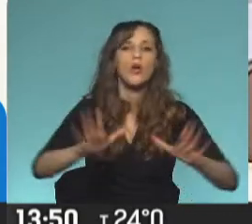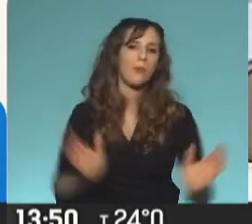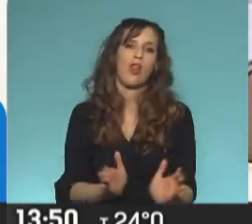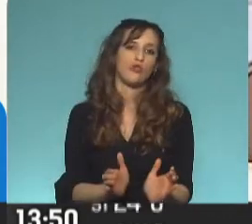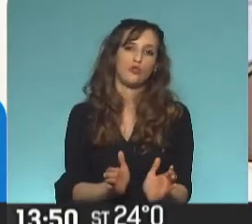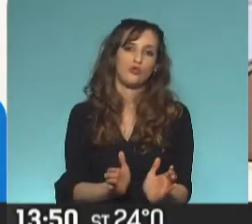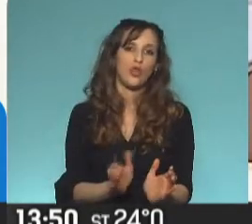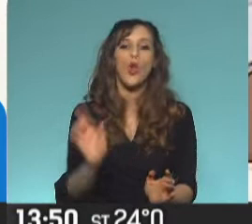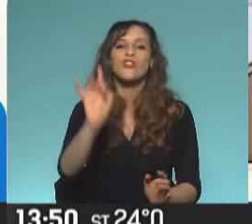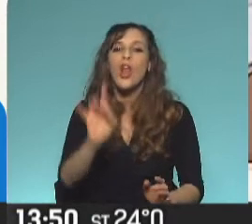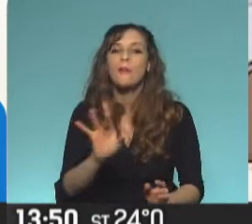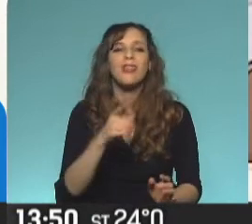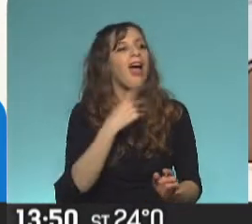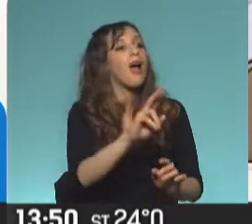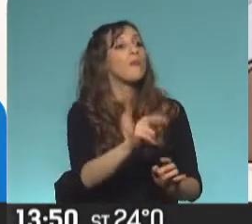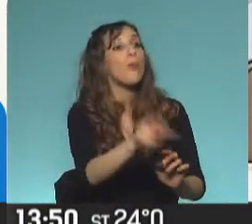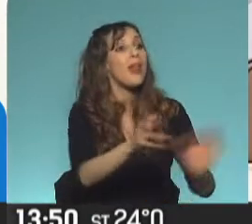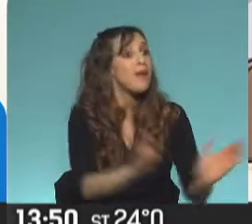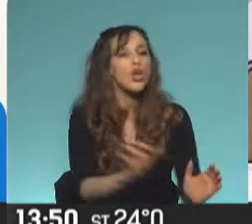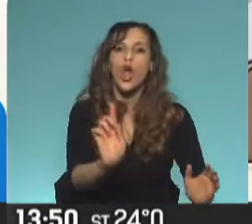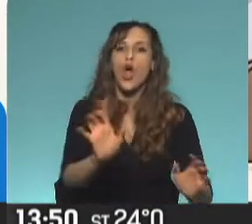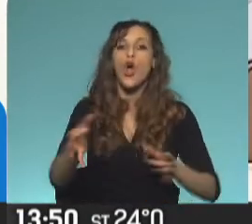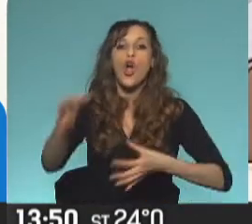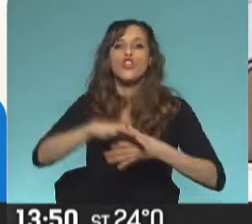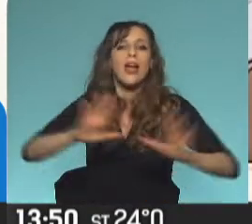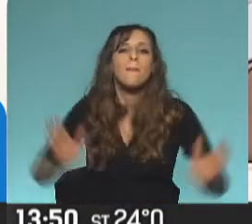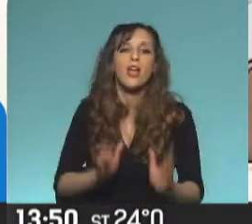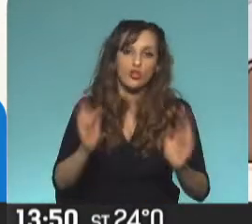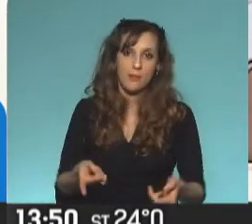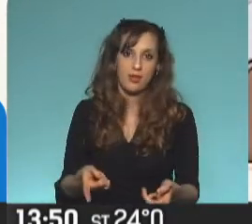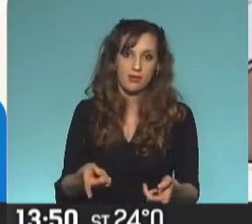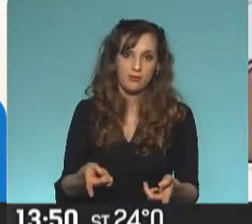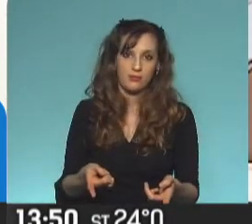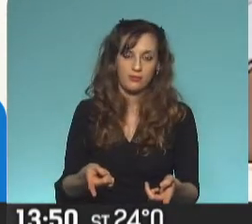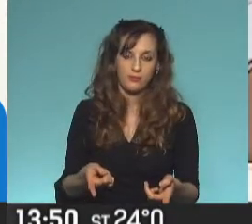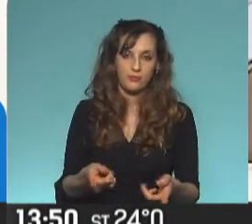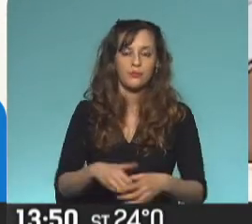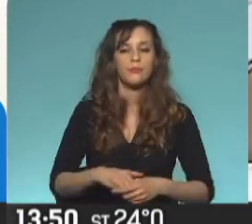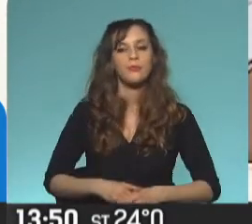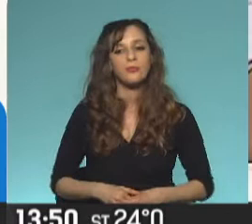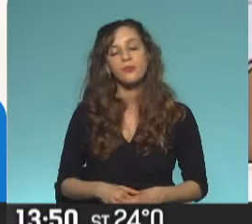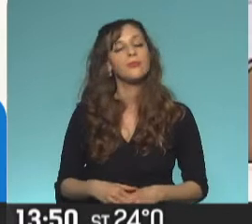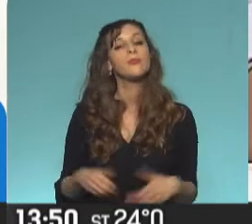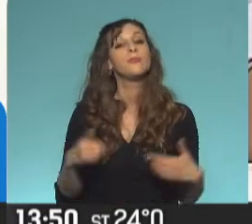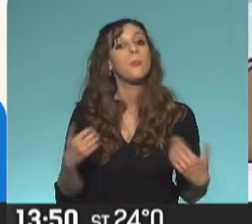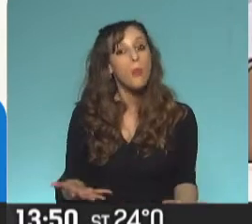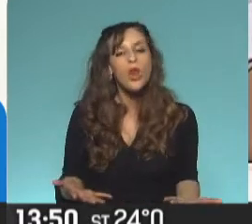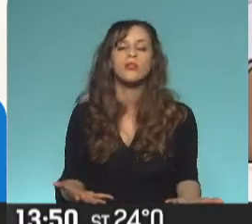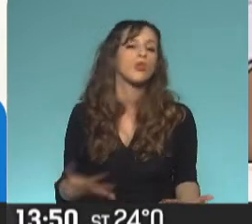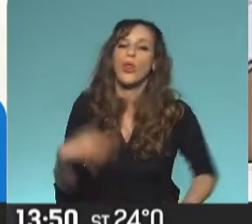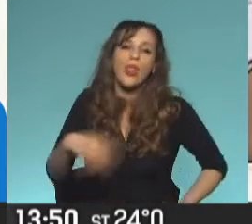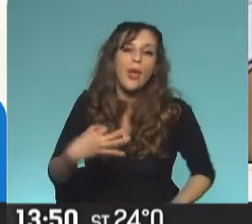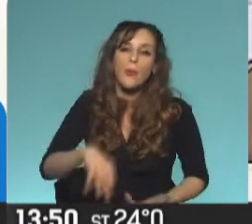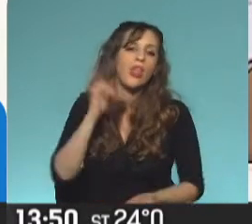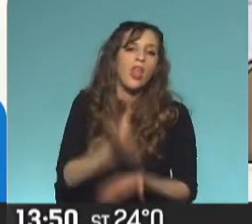no es sólo ir a los que se mueven es que se contagien menos así que para eso hay que tomar algunas medidas